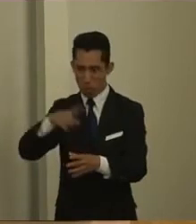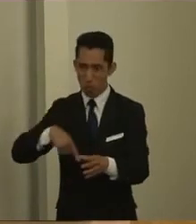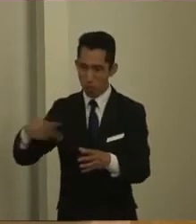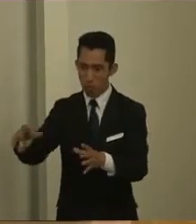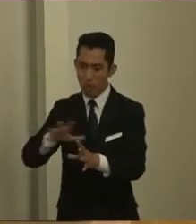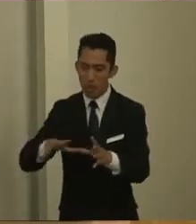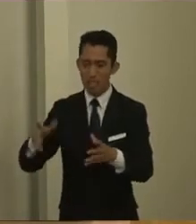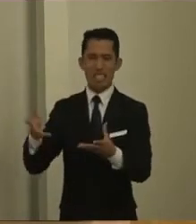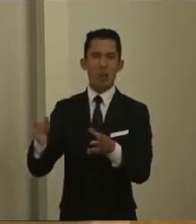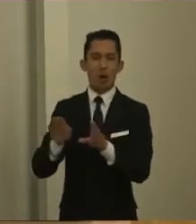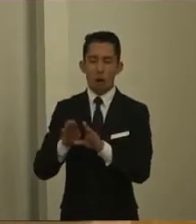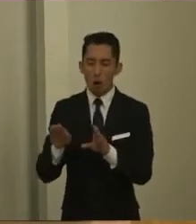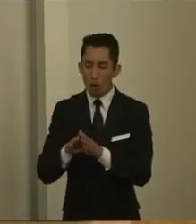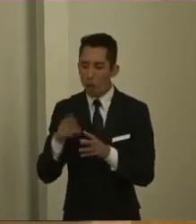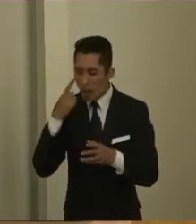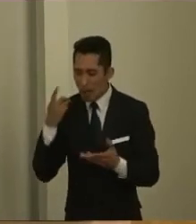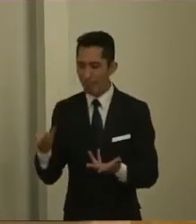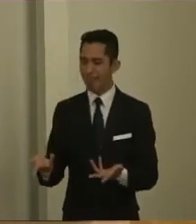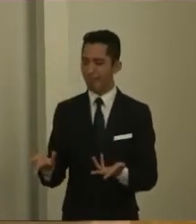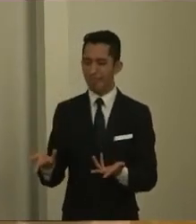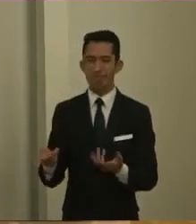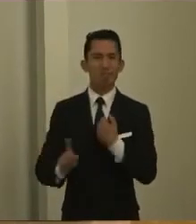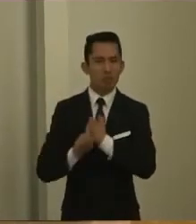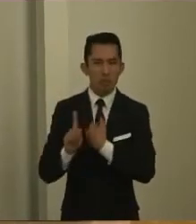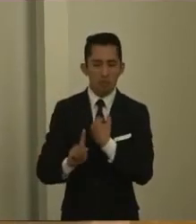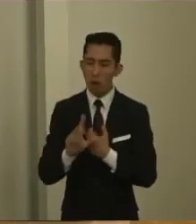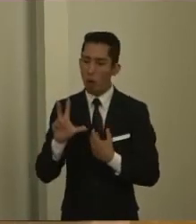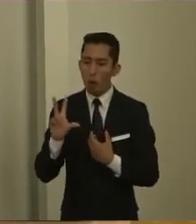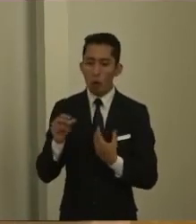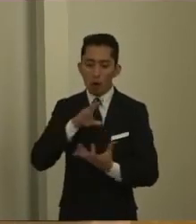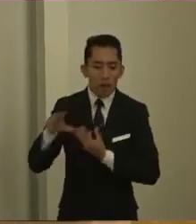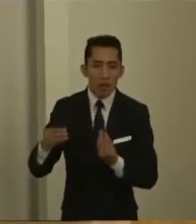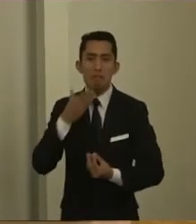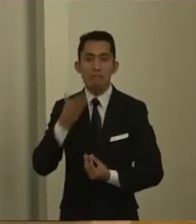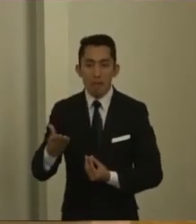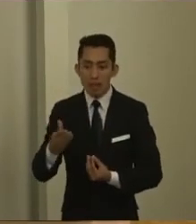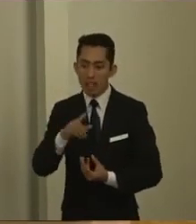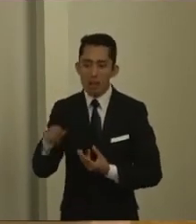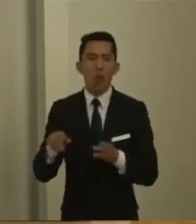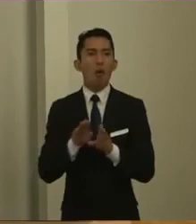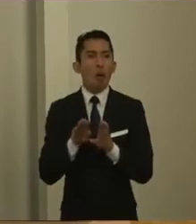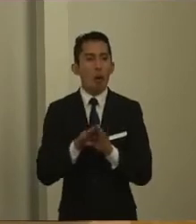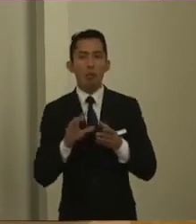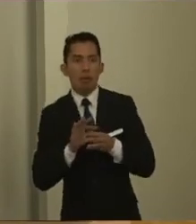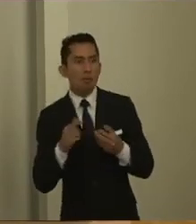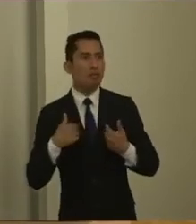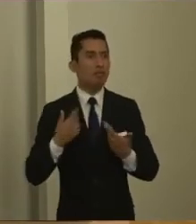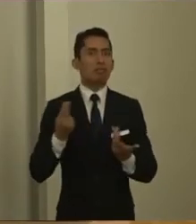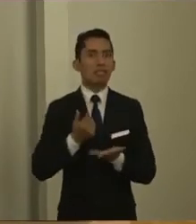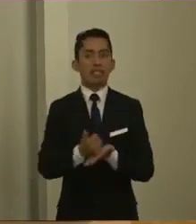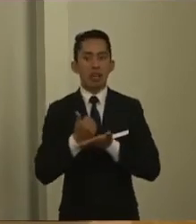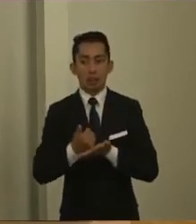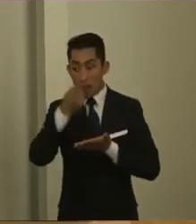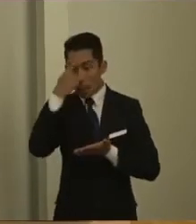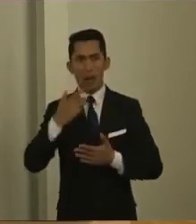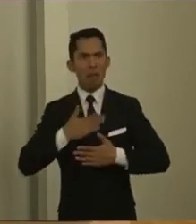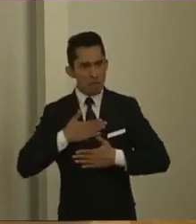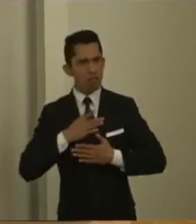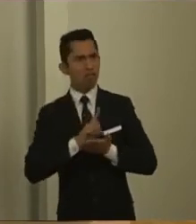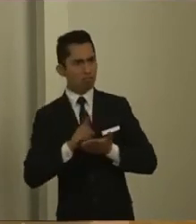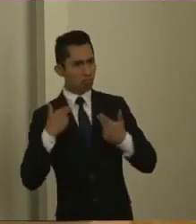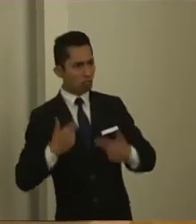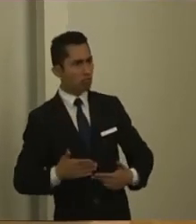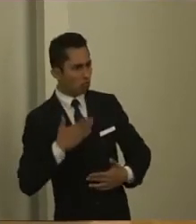que los aporta forzado a plantear maneras de resistencia y respuesta para defender sus derechos